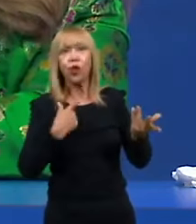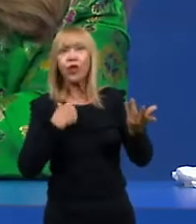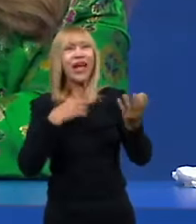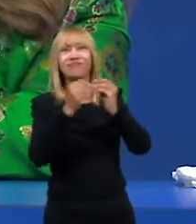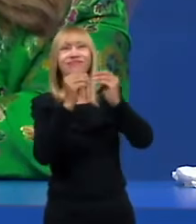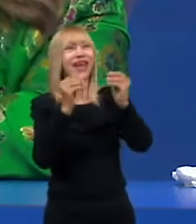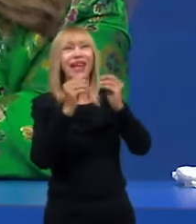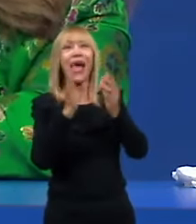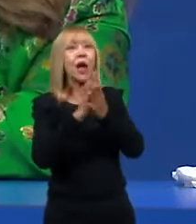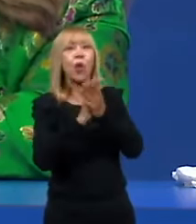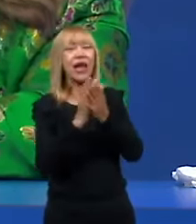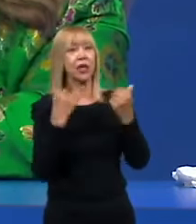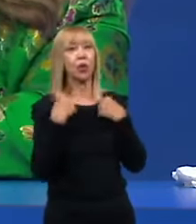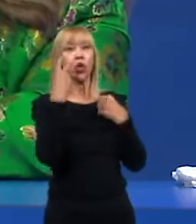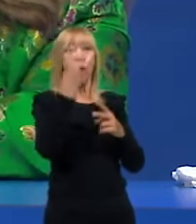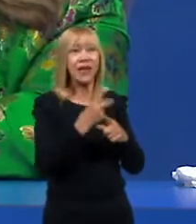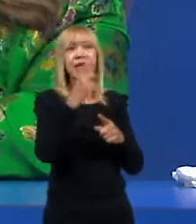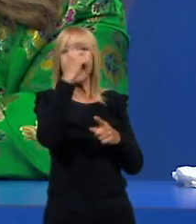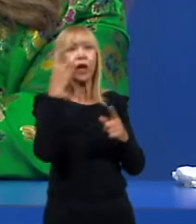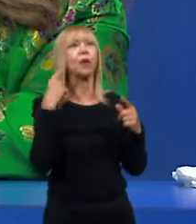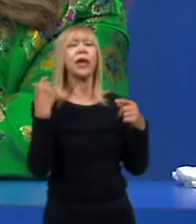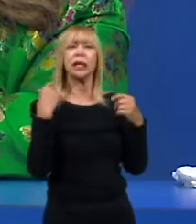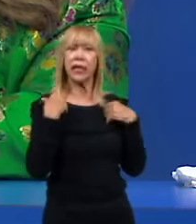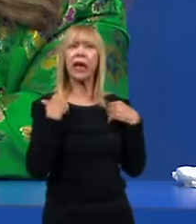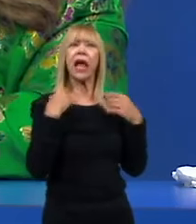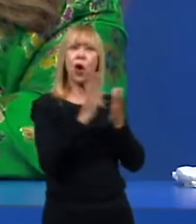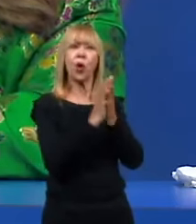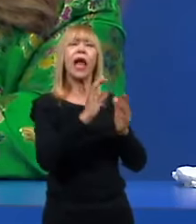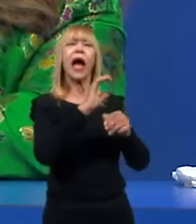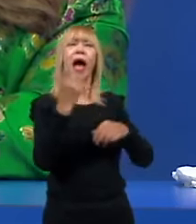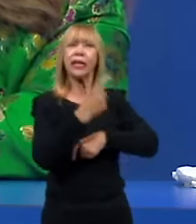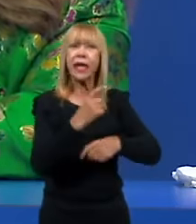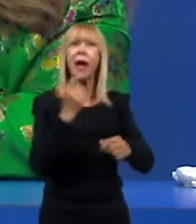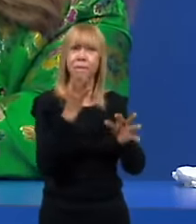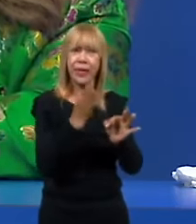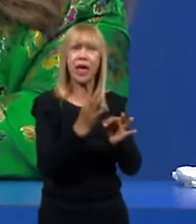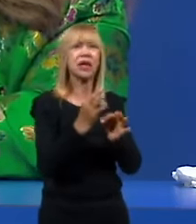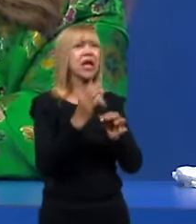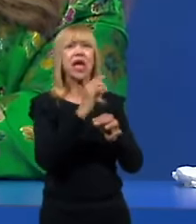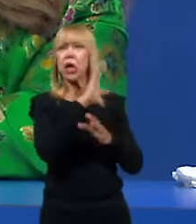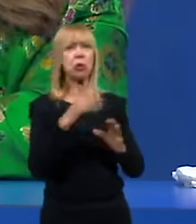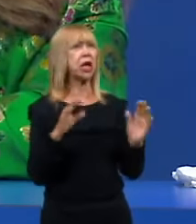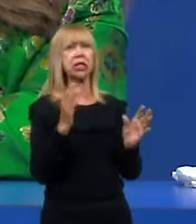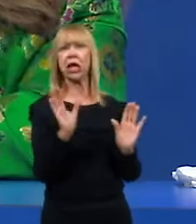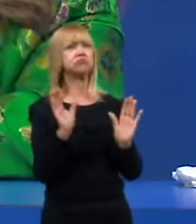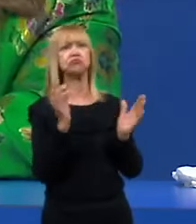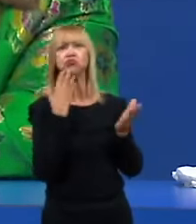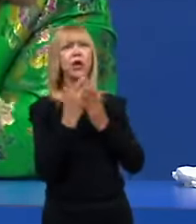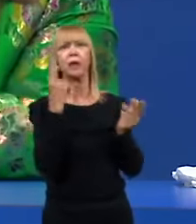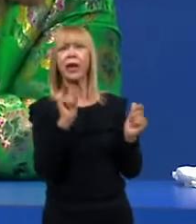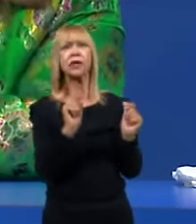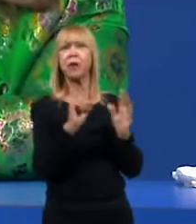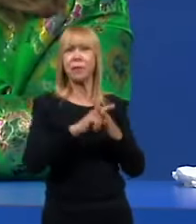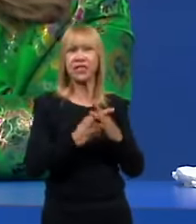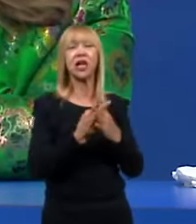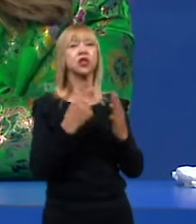planta física. Tenemos 2 meses en verano para poner nuestras escuelas al día y nunca las escuelas están al día. Tienen que los jóvenes hacer videos para eso.